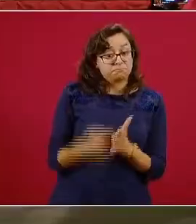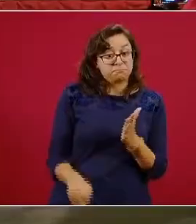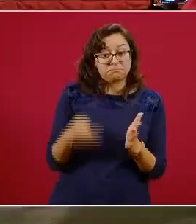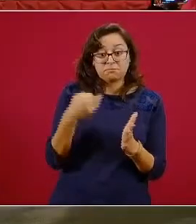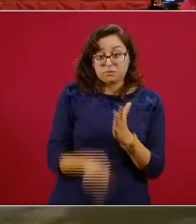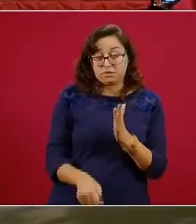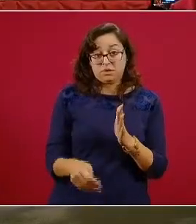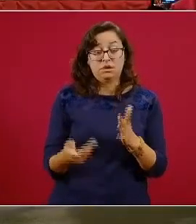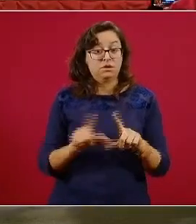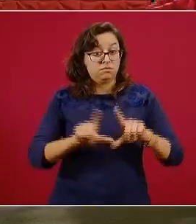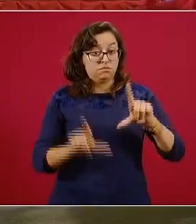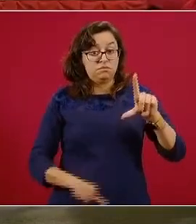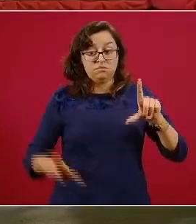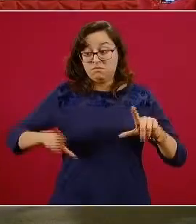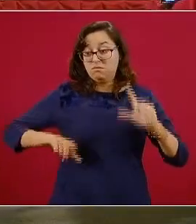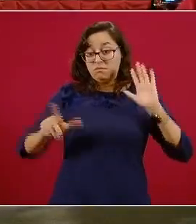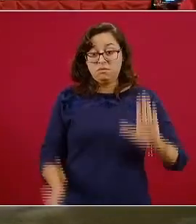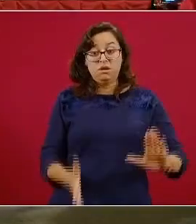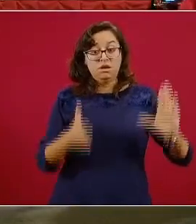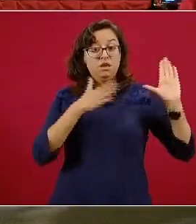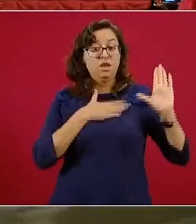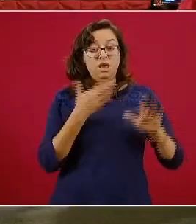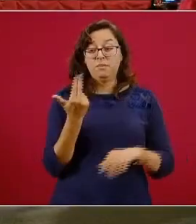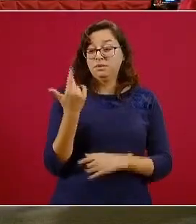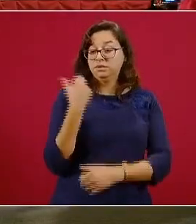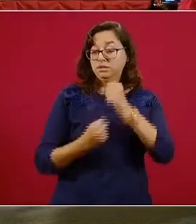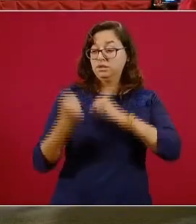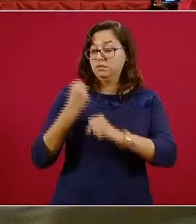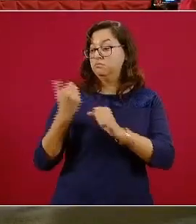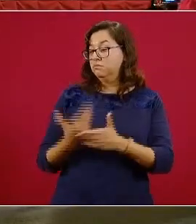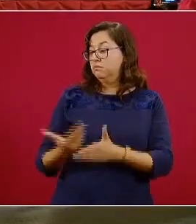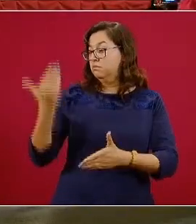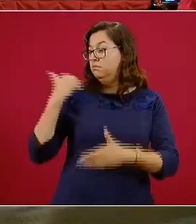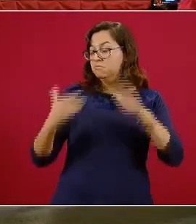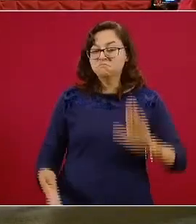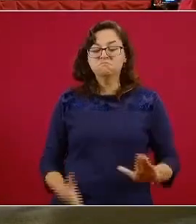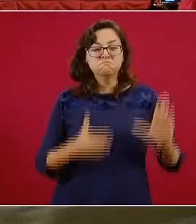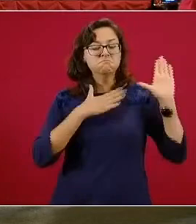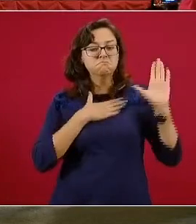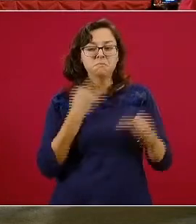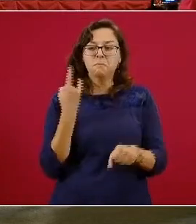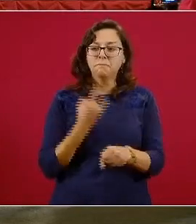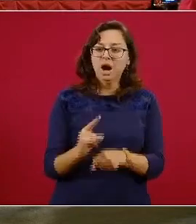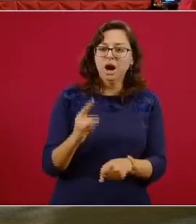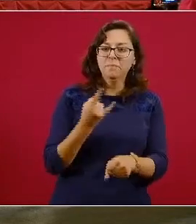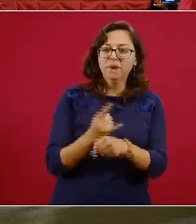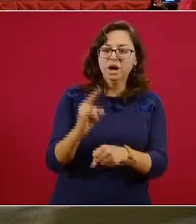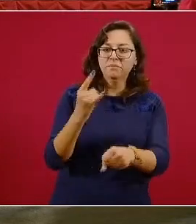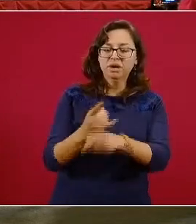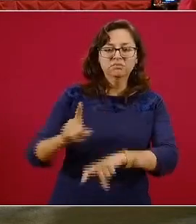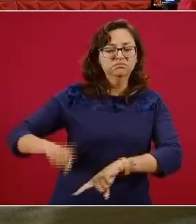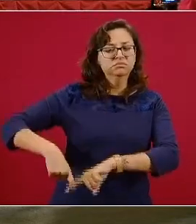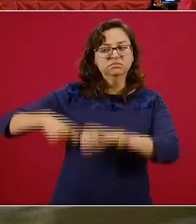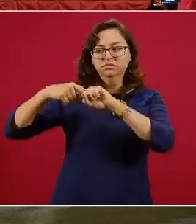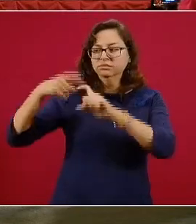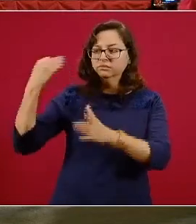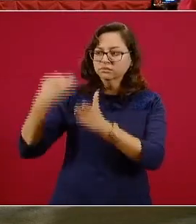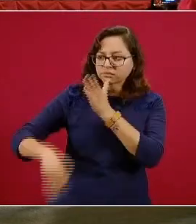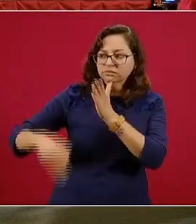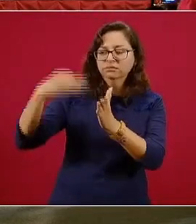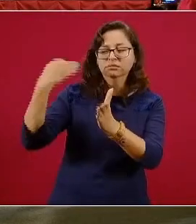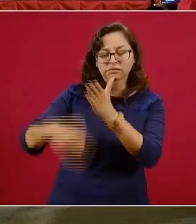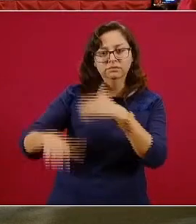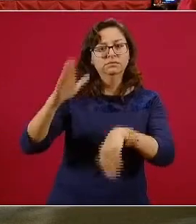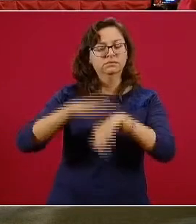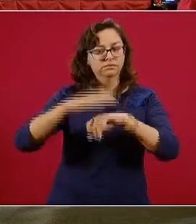Mexicano comprometió hace casi o más de 25 años y que se han quedado en suspenso varias de las